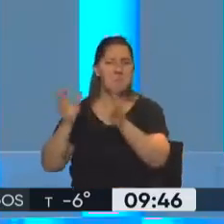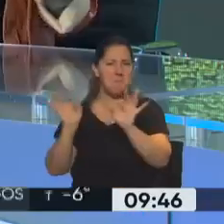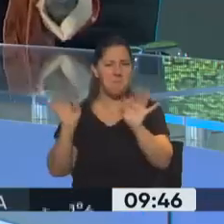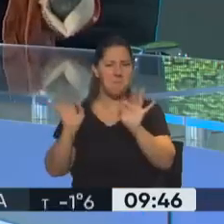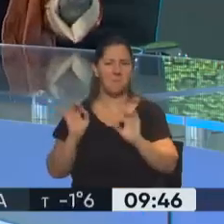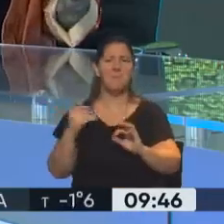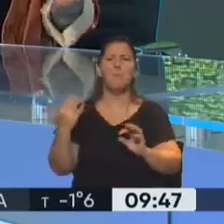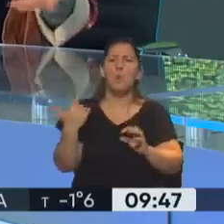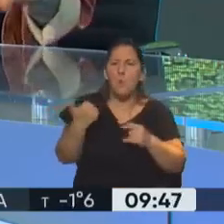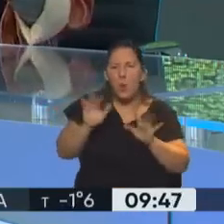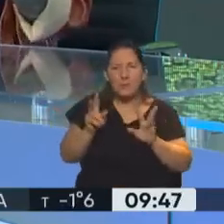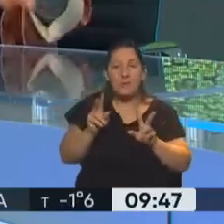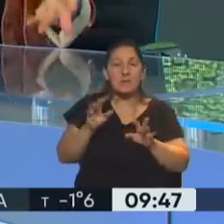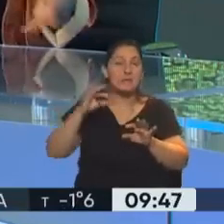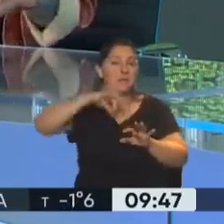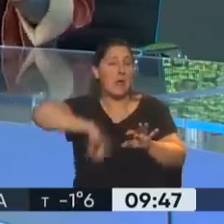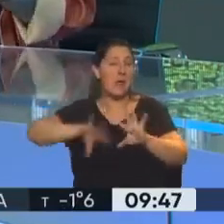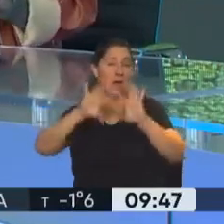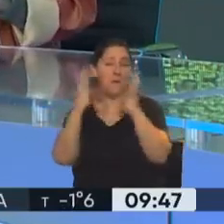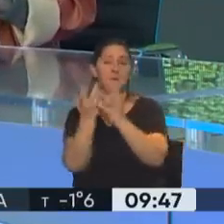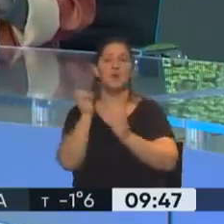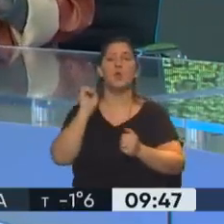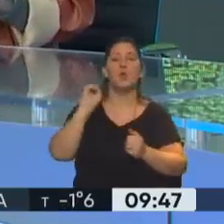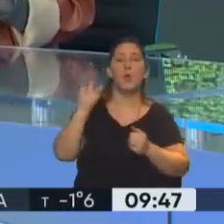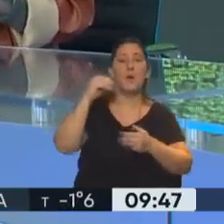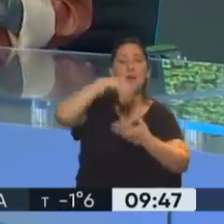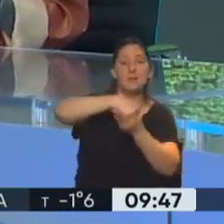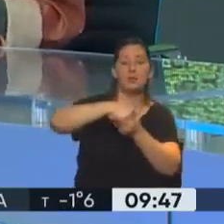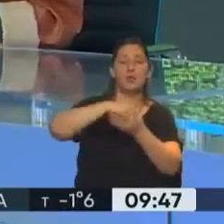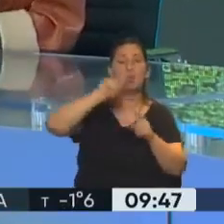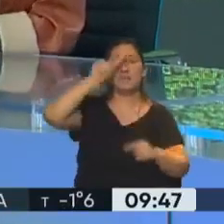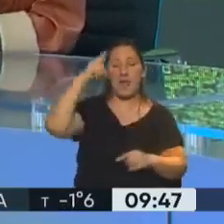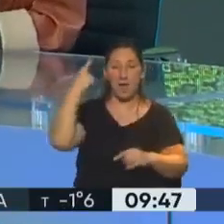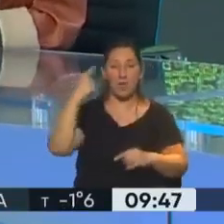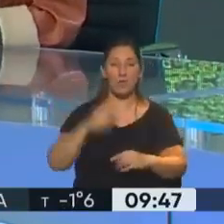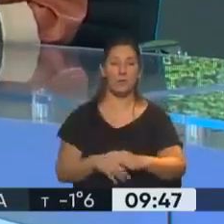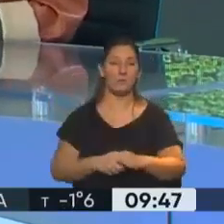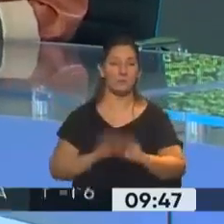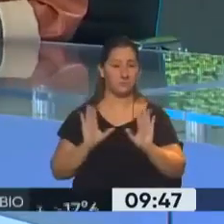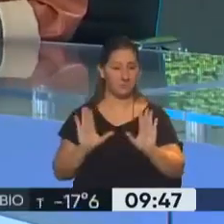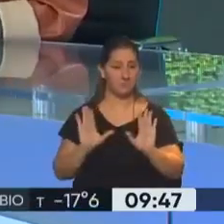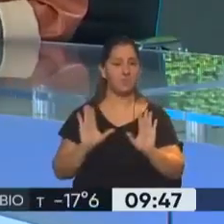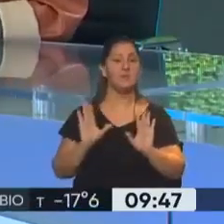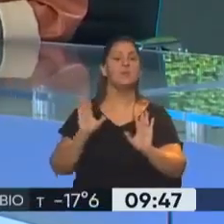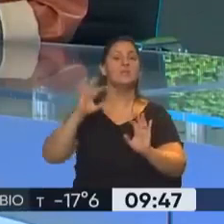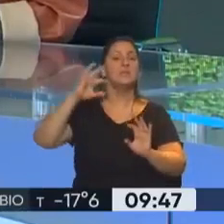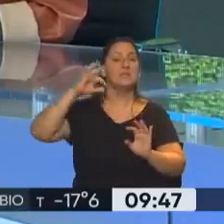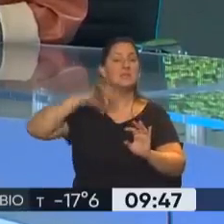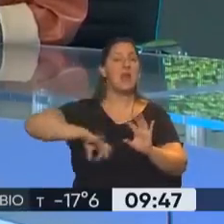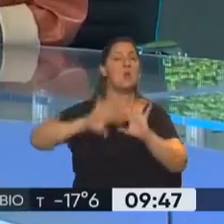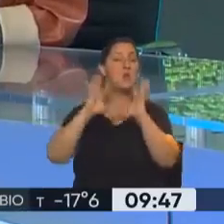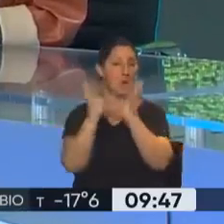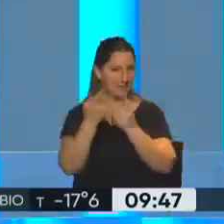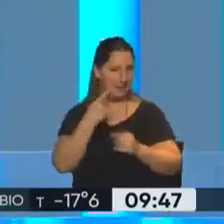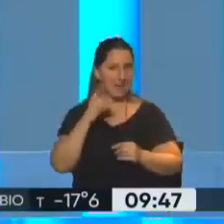la que se puede interpretar si hablamos de no va a haber más nombramientos en el espacio sí manifestó universal ya lo hizo y